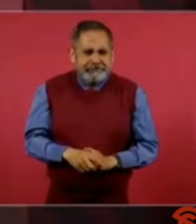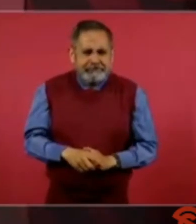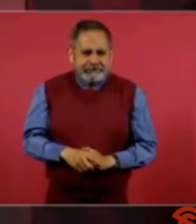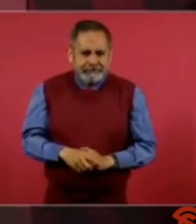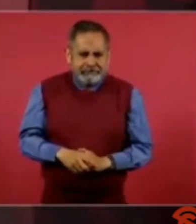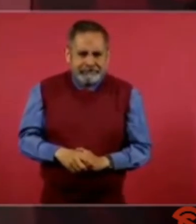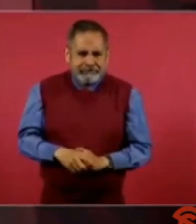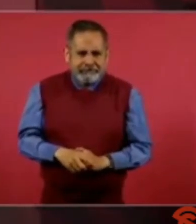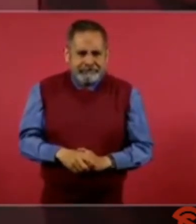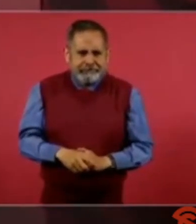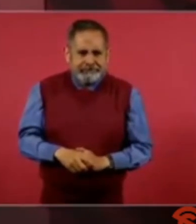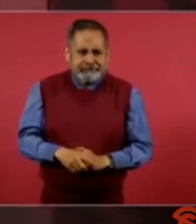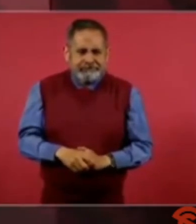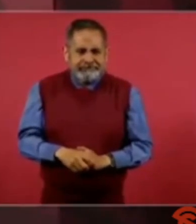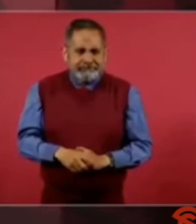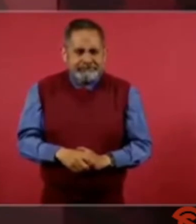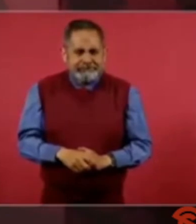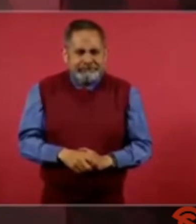este